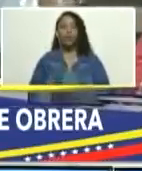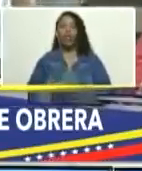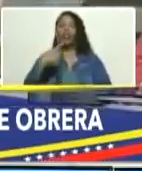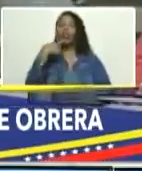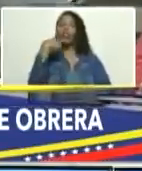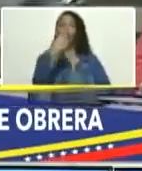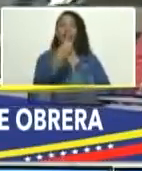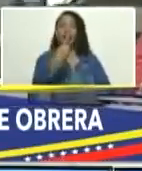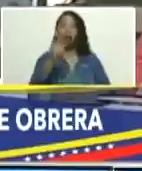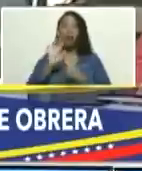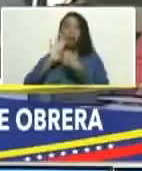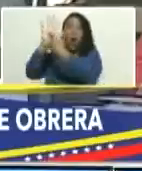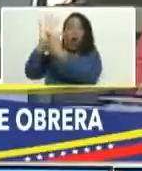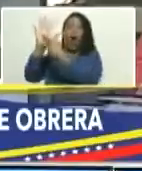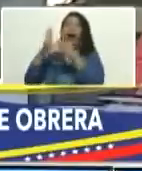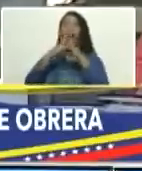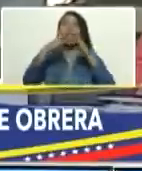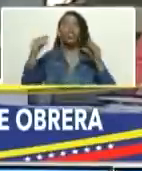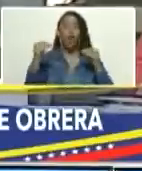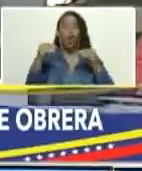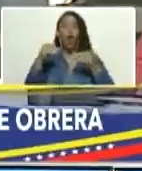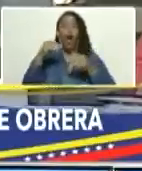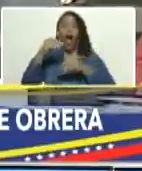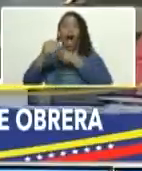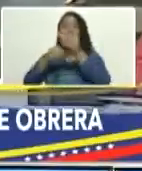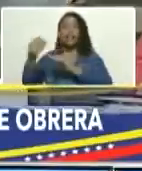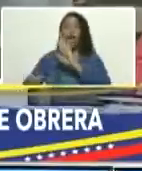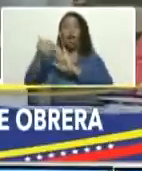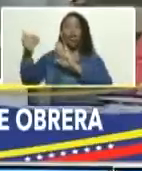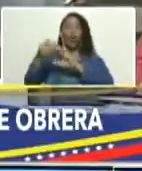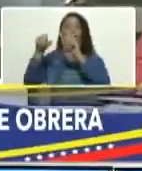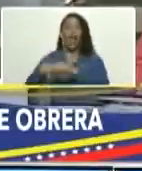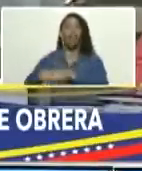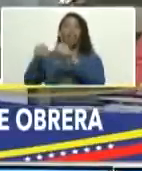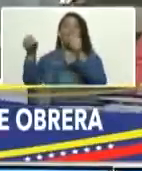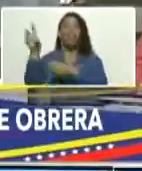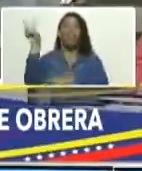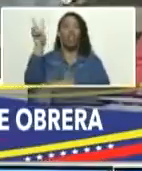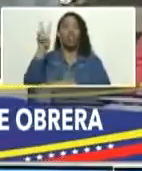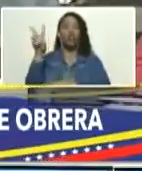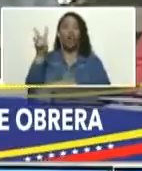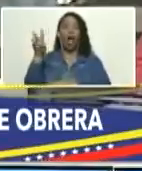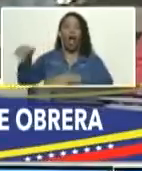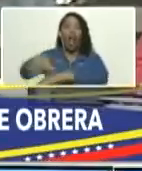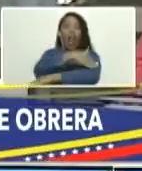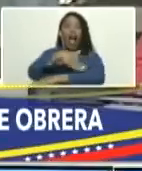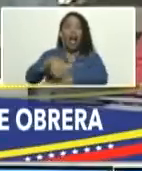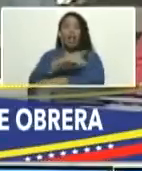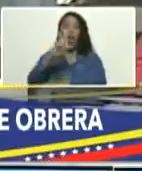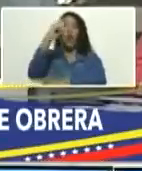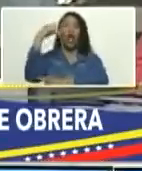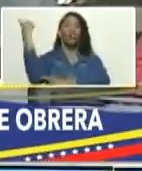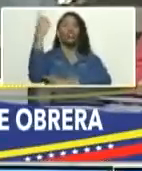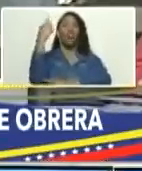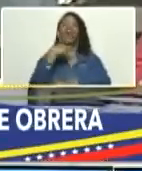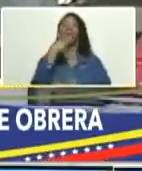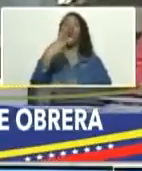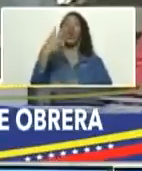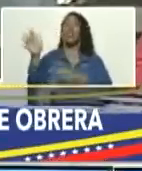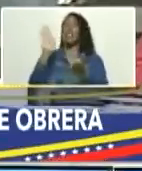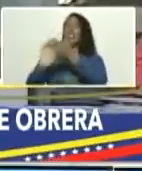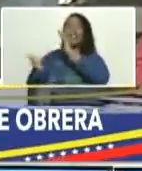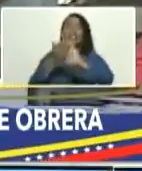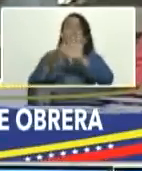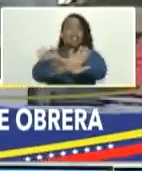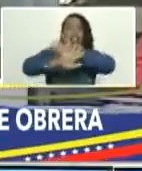Decirle a todos los que le han hecho daño a Venezuela, en las calles como una sola voz, basta ya